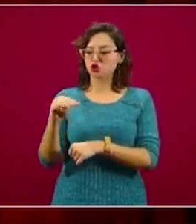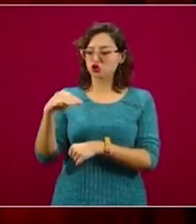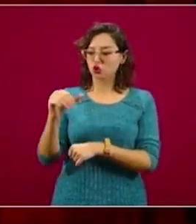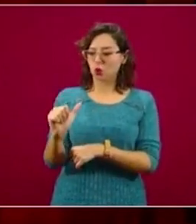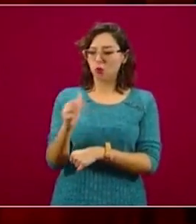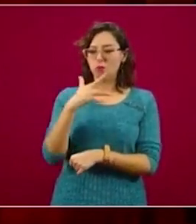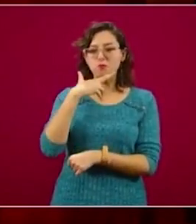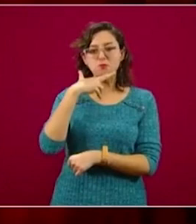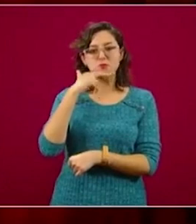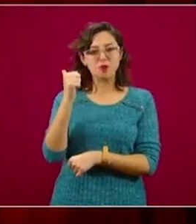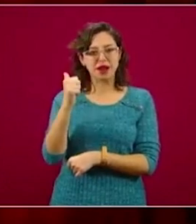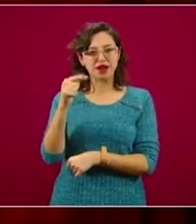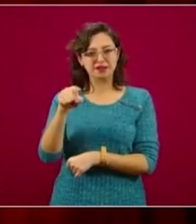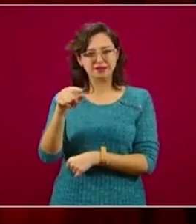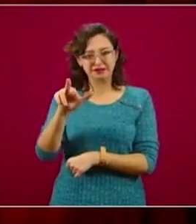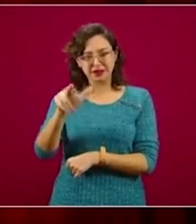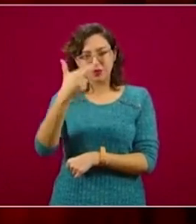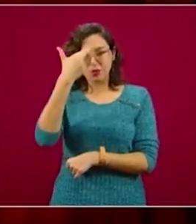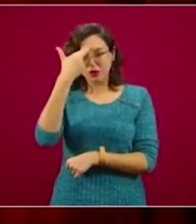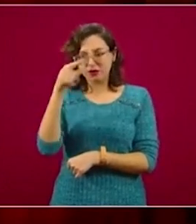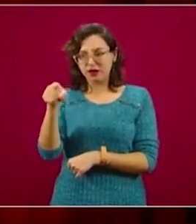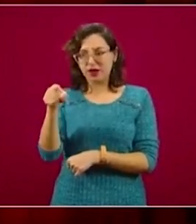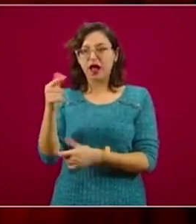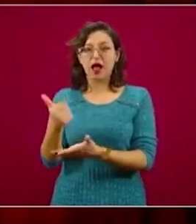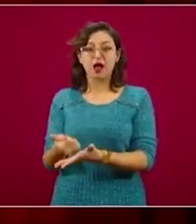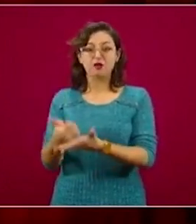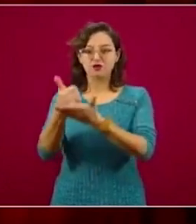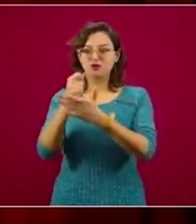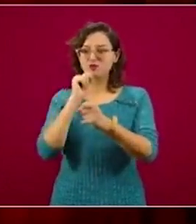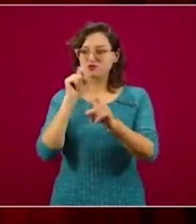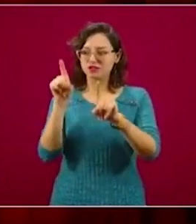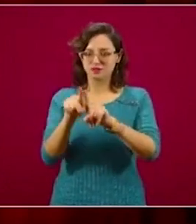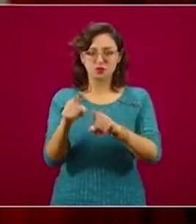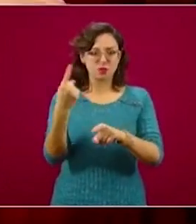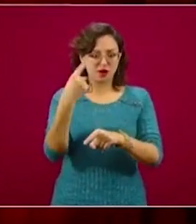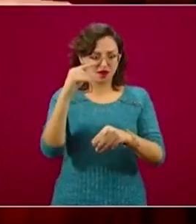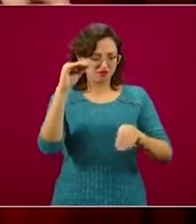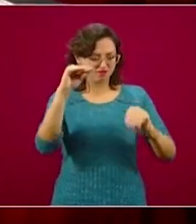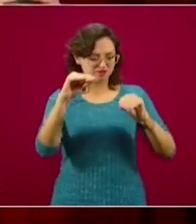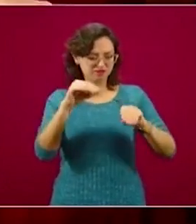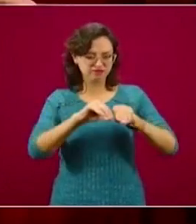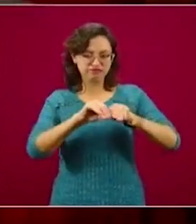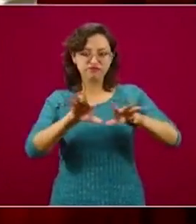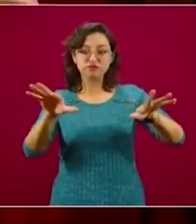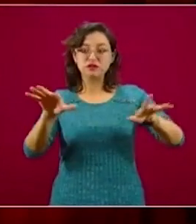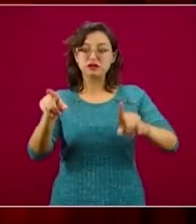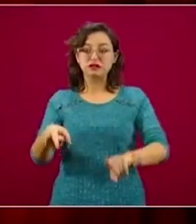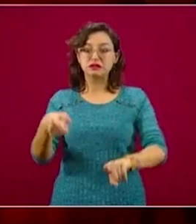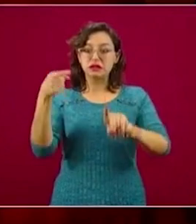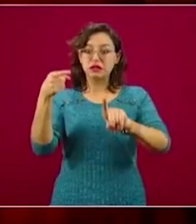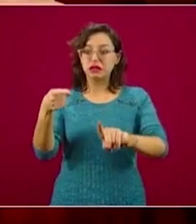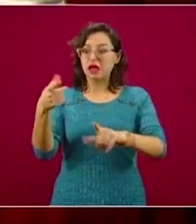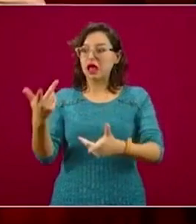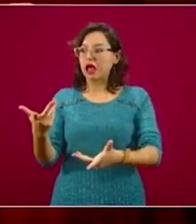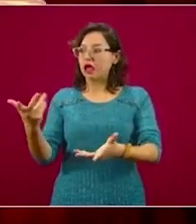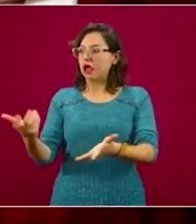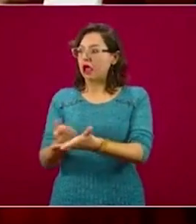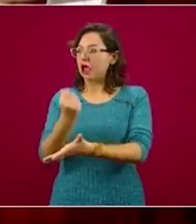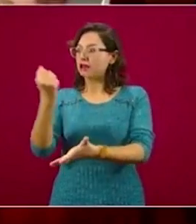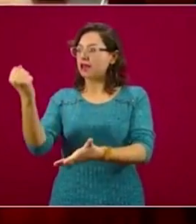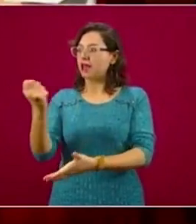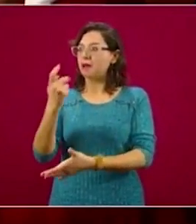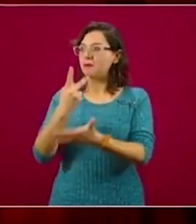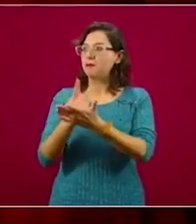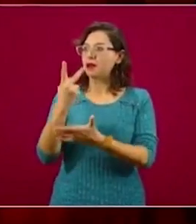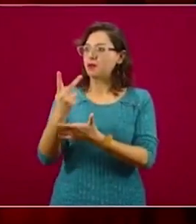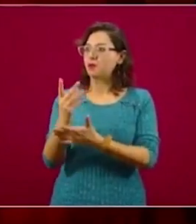ayudó mucho, no solamente para sentirnos orgullosos por ganar Óscares, sino también para poner en el centro del debate algo que había sido